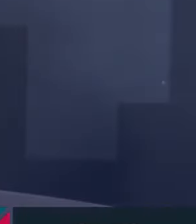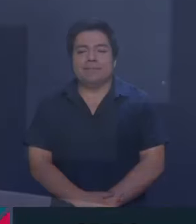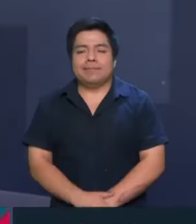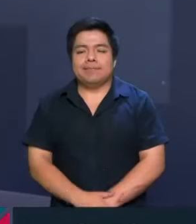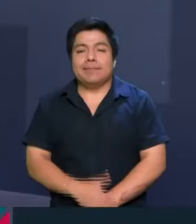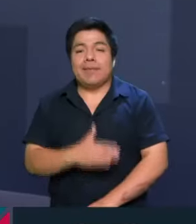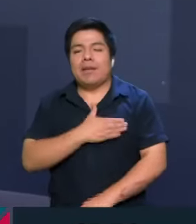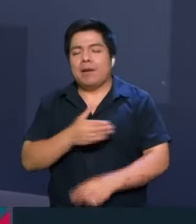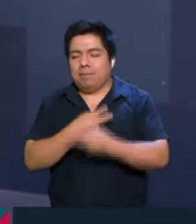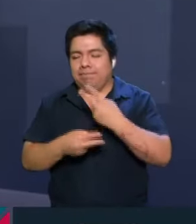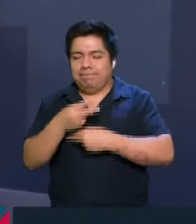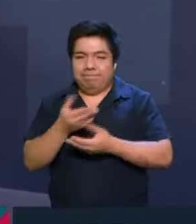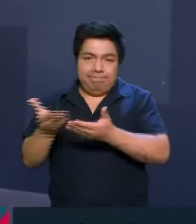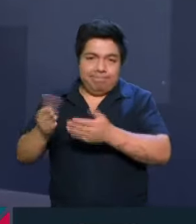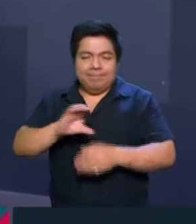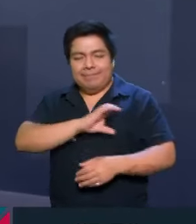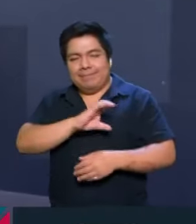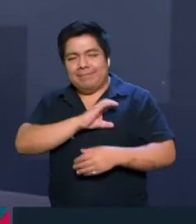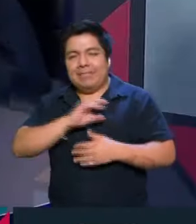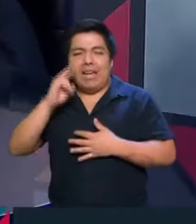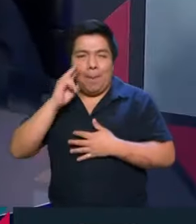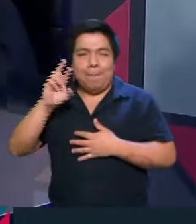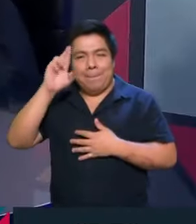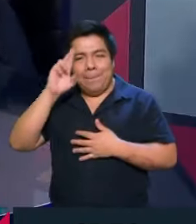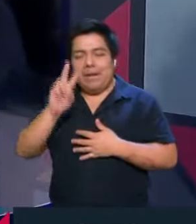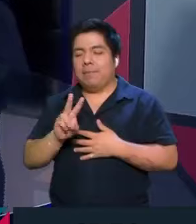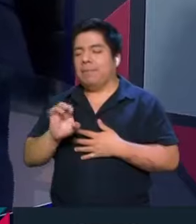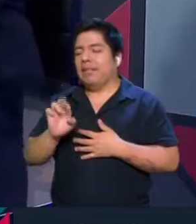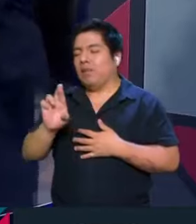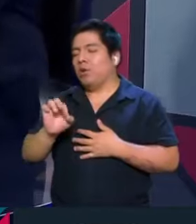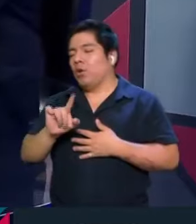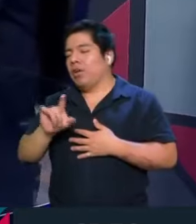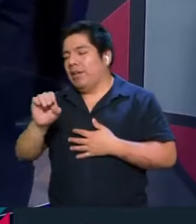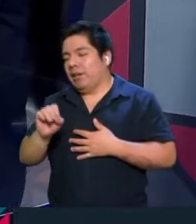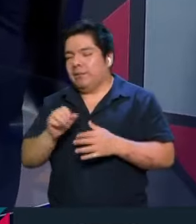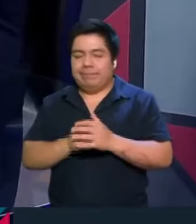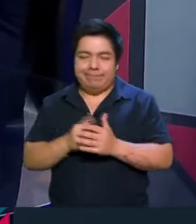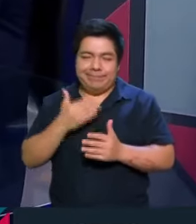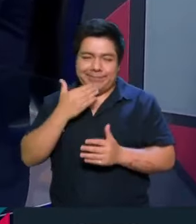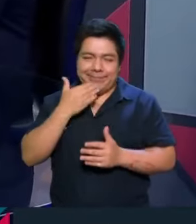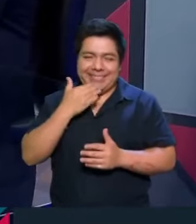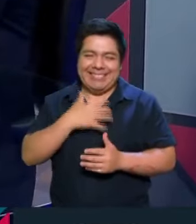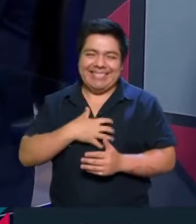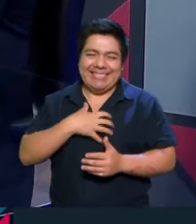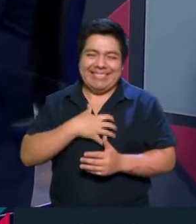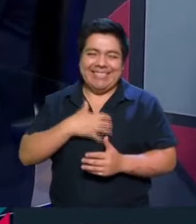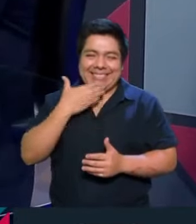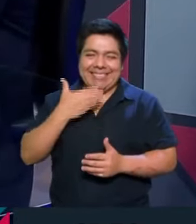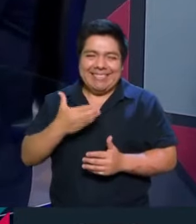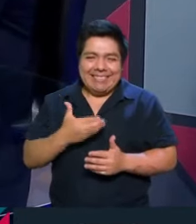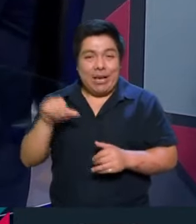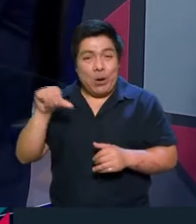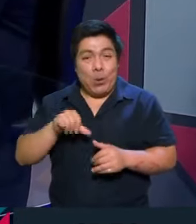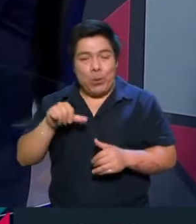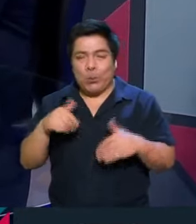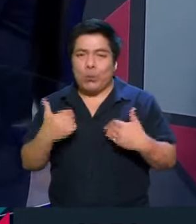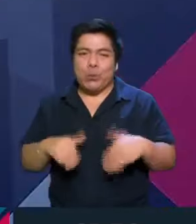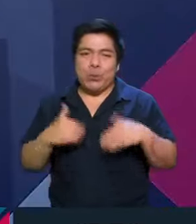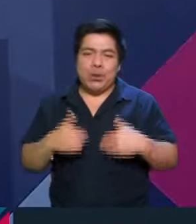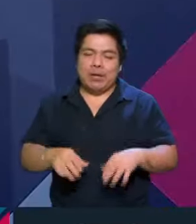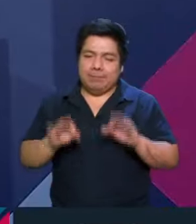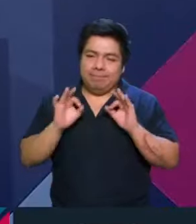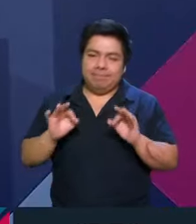Le damos la bienvenida a su casa, a nuestro querido Víctor Ronquillo. ¿Cómo estás, Vic? Bien, pues mira, la verdad es que muy contento, Braulio, porque hoy es una verdadera